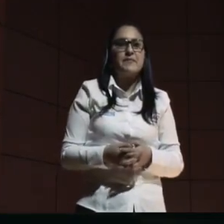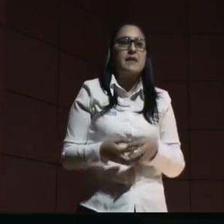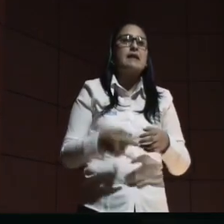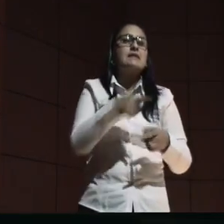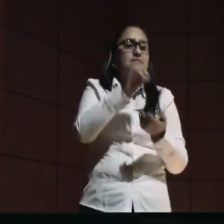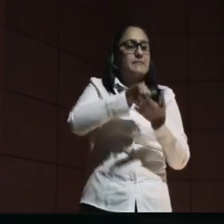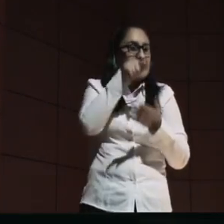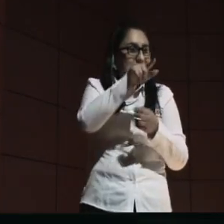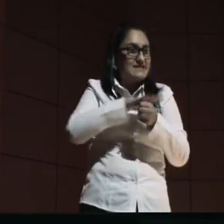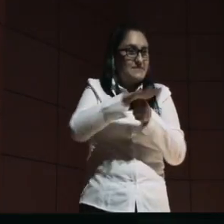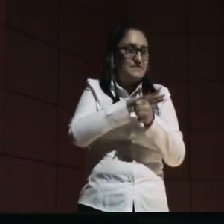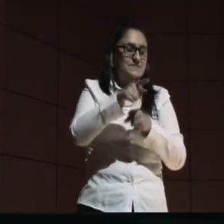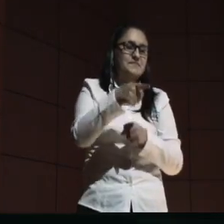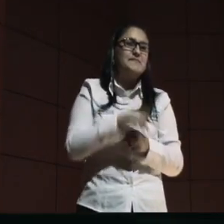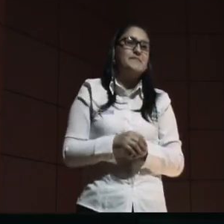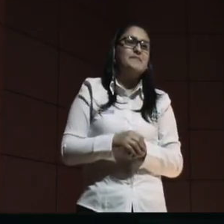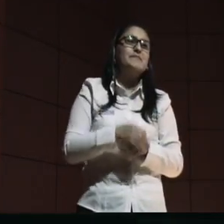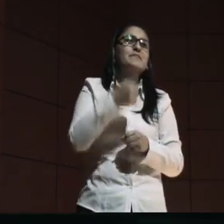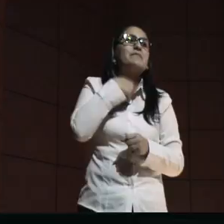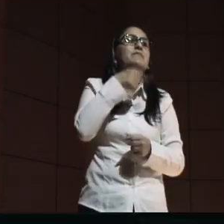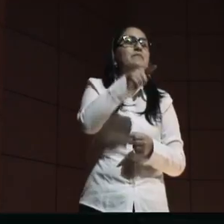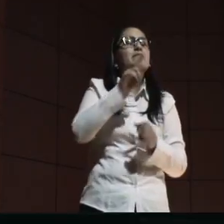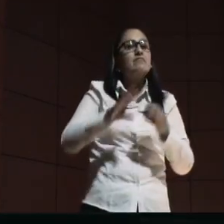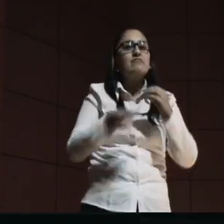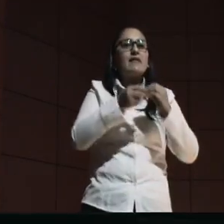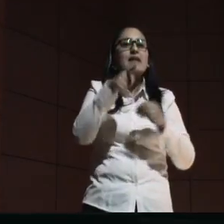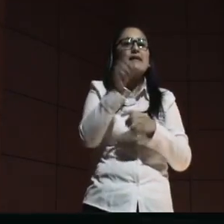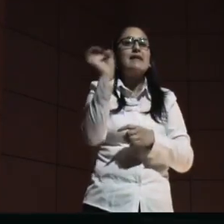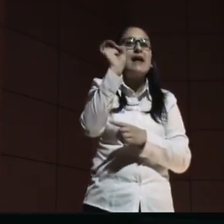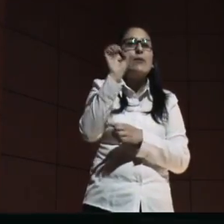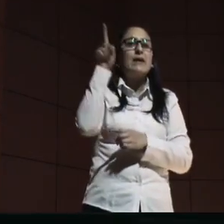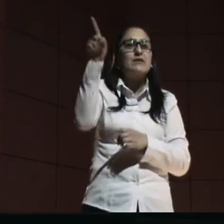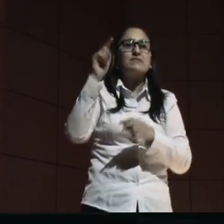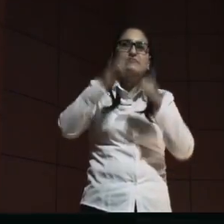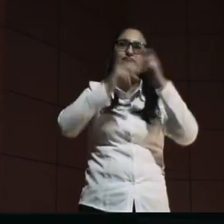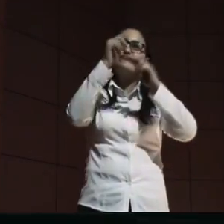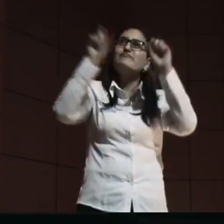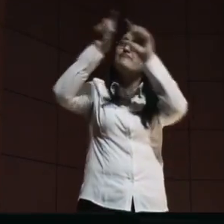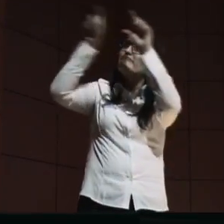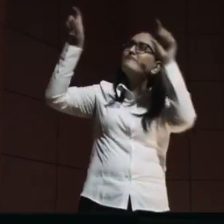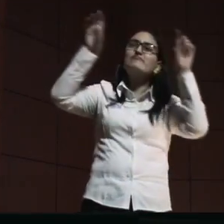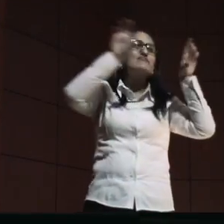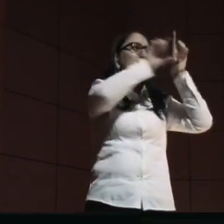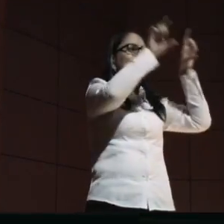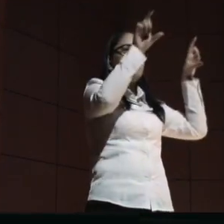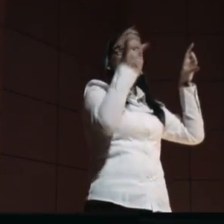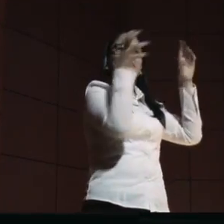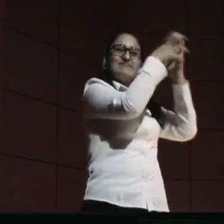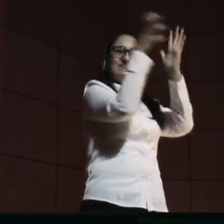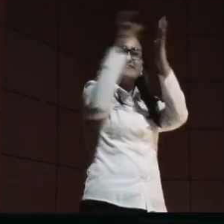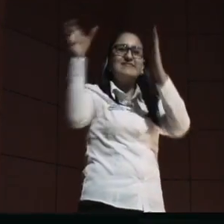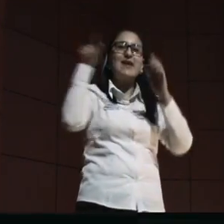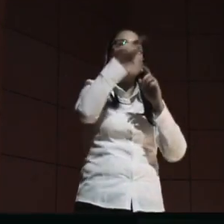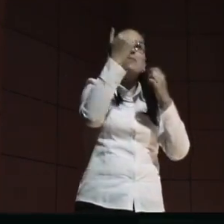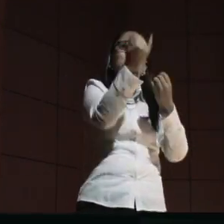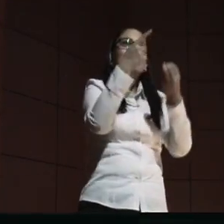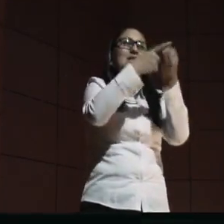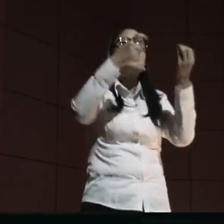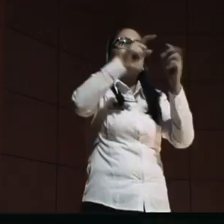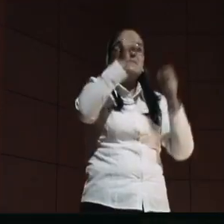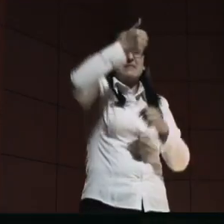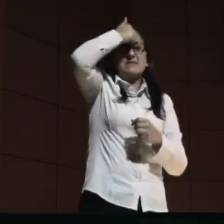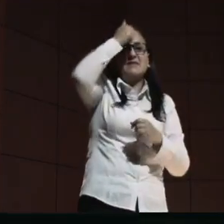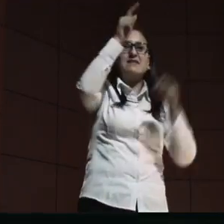entre otras. Tal es el caso de Ecuador. Implementó el sistema de señalética a nivel turístico, encontrándose entre los principales elementos